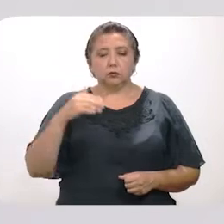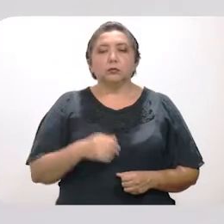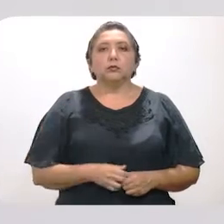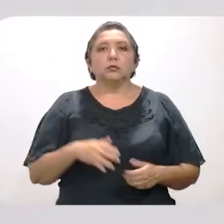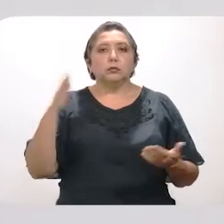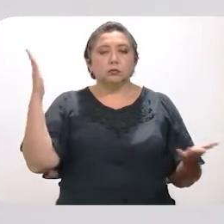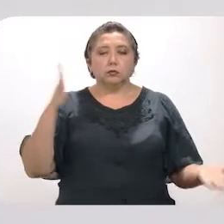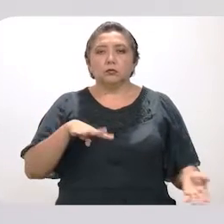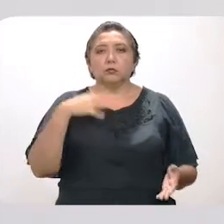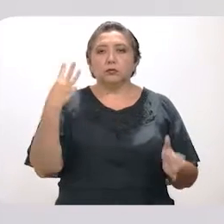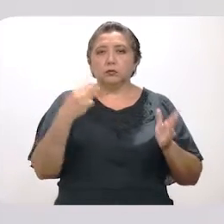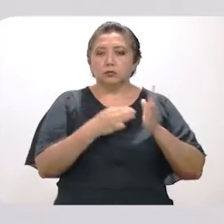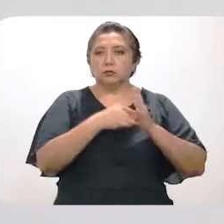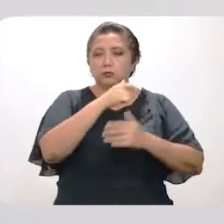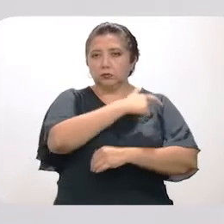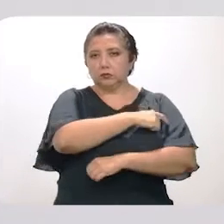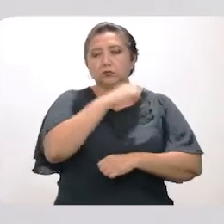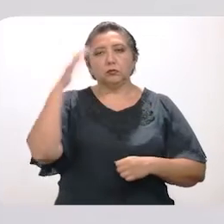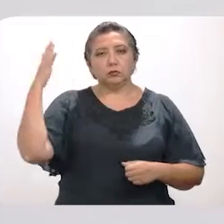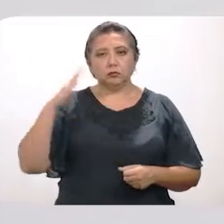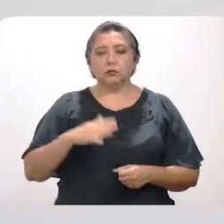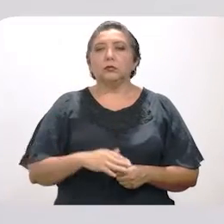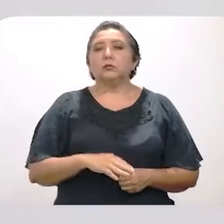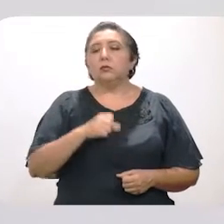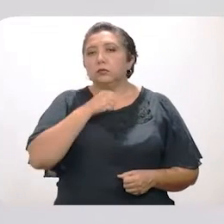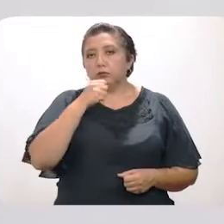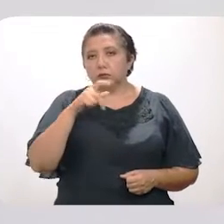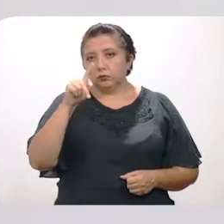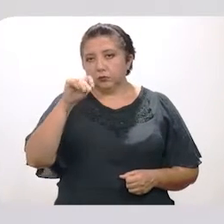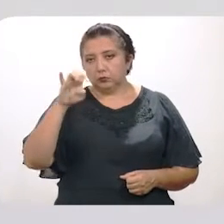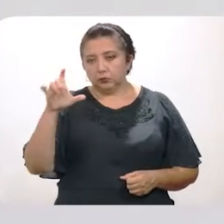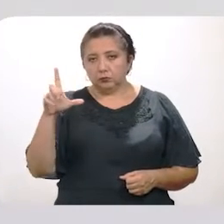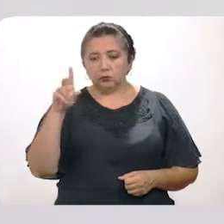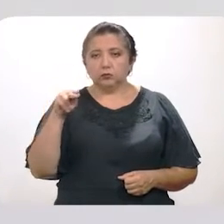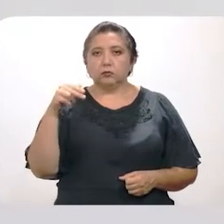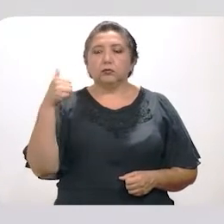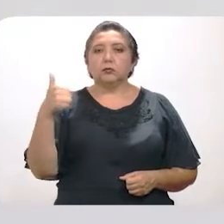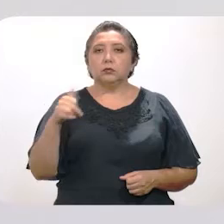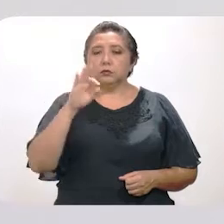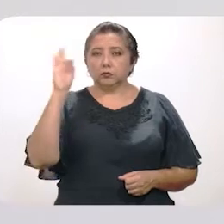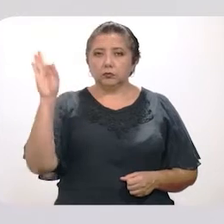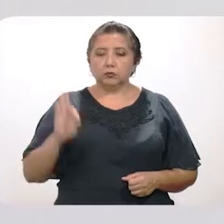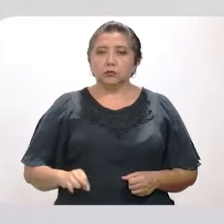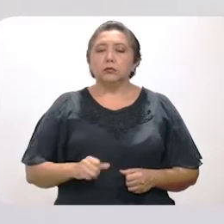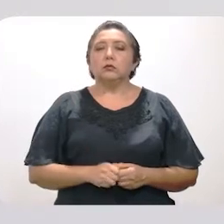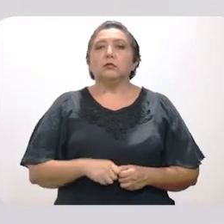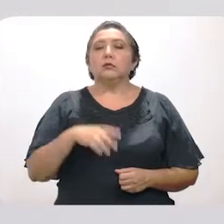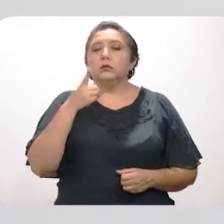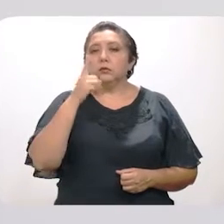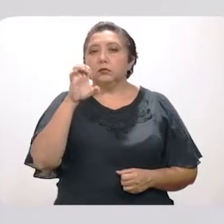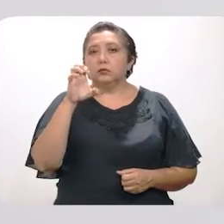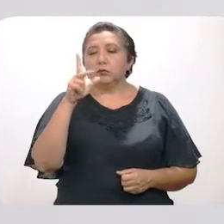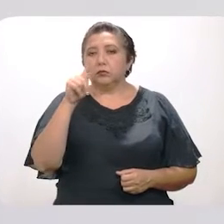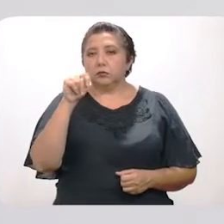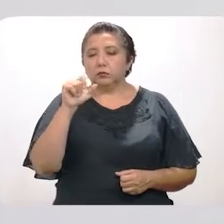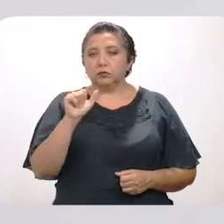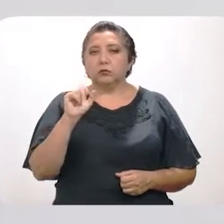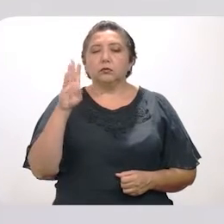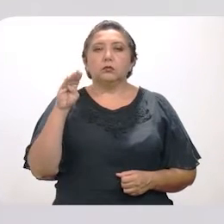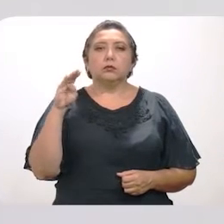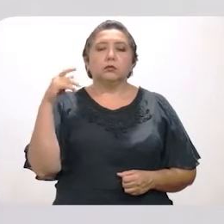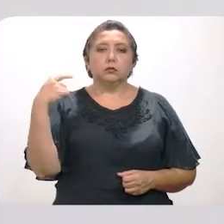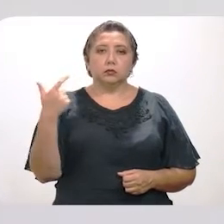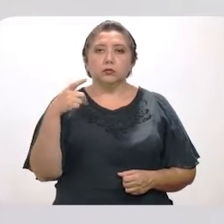un lote con 14.000 vacunas para adultos mayores de Ticul, 86%, en Espita con un 95% y